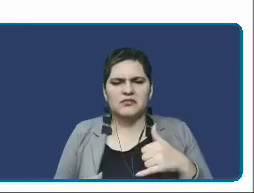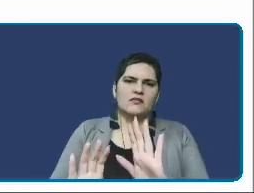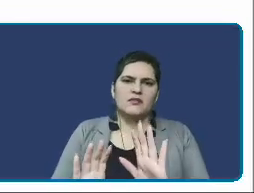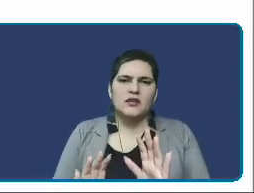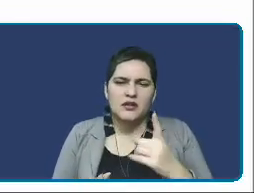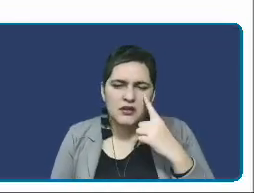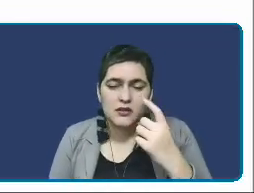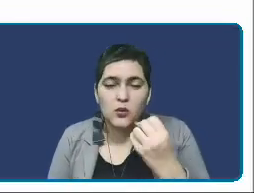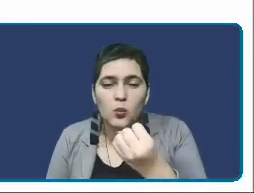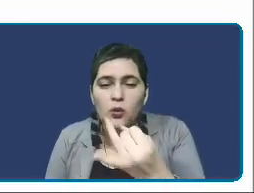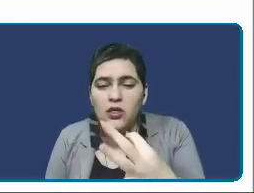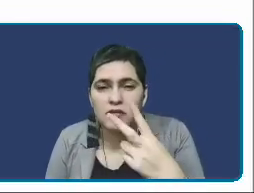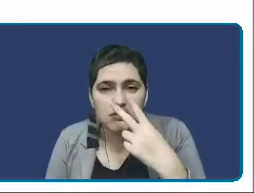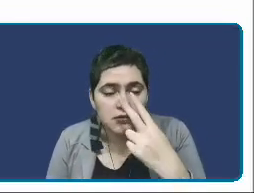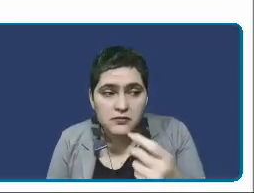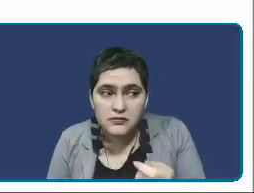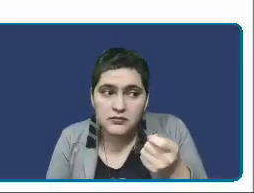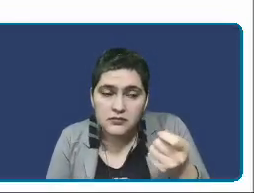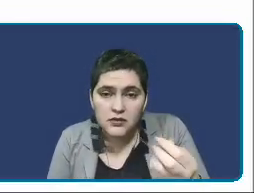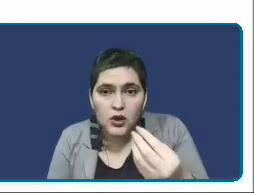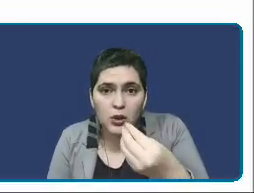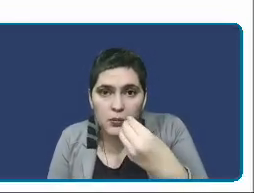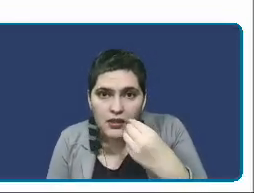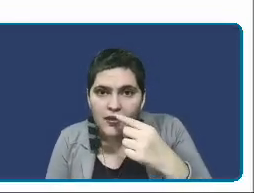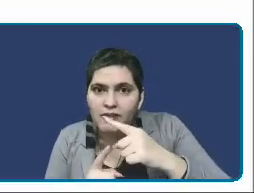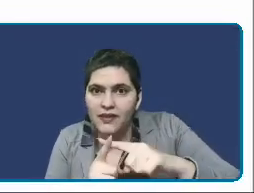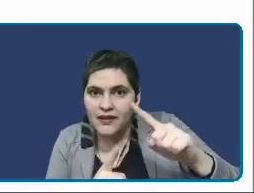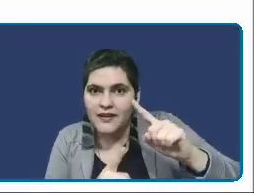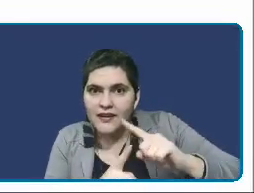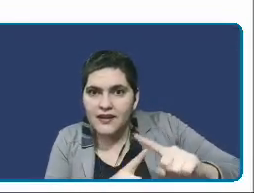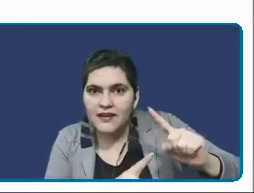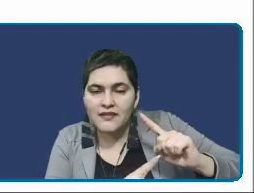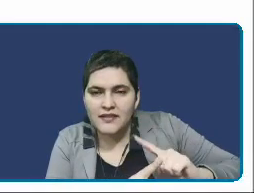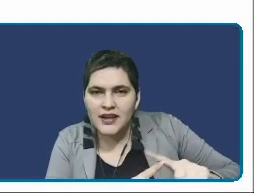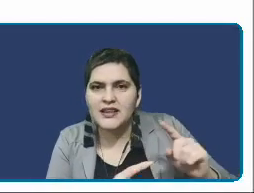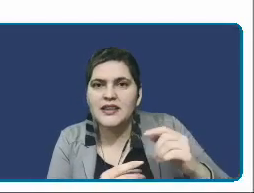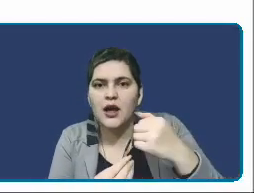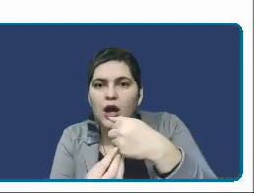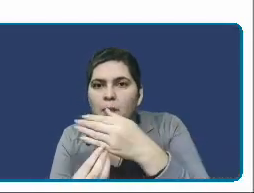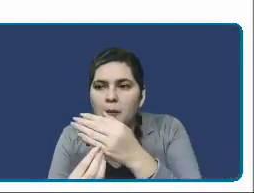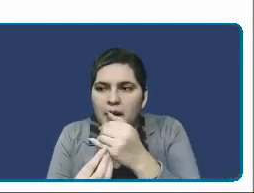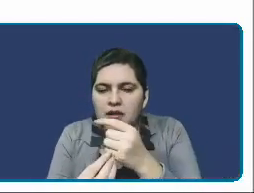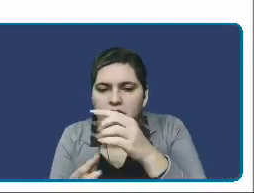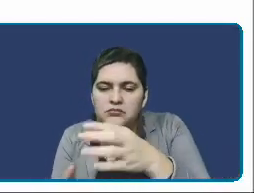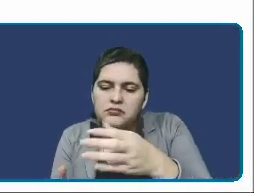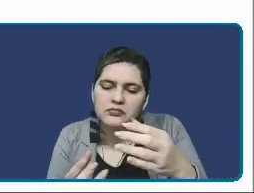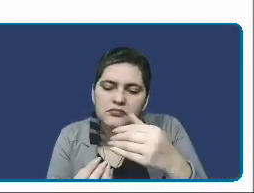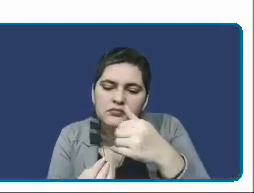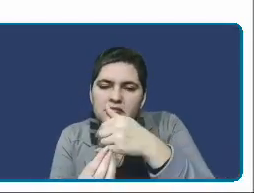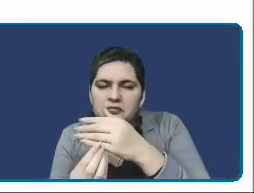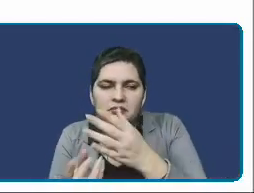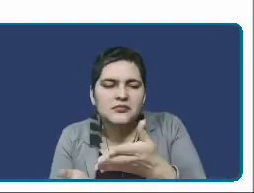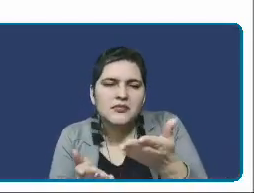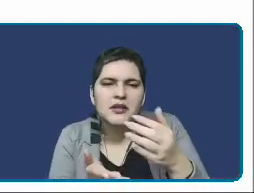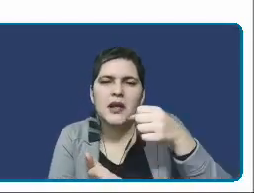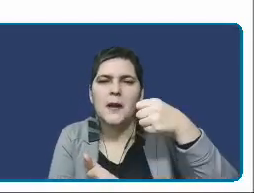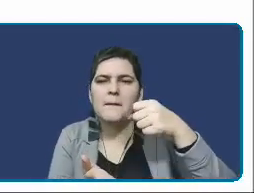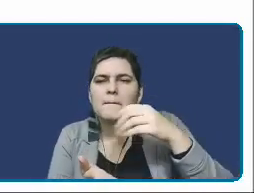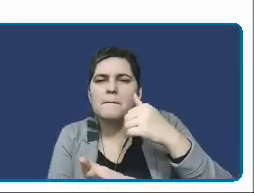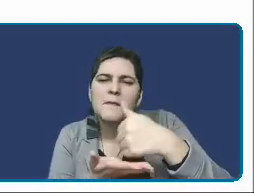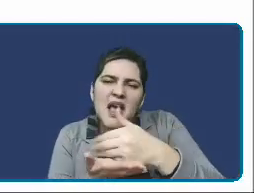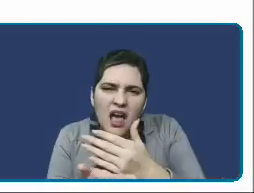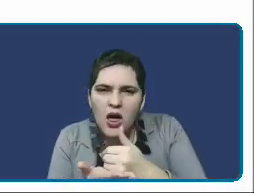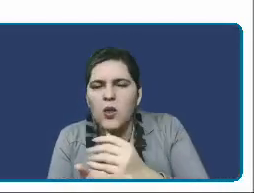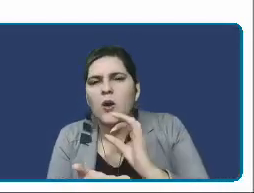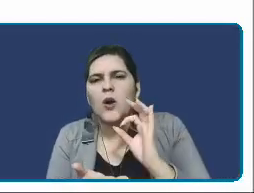tengo que ofrecer un alimento en distintas preparaciones o de distinta manera, picado, molido, como